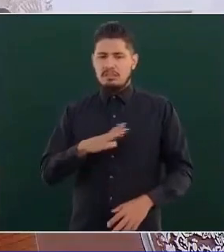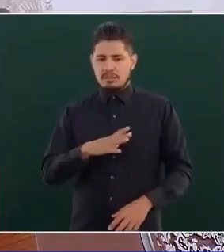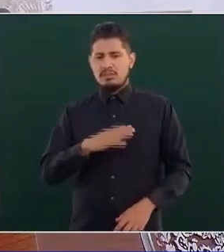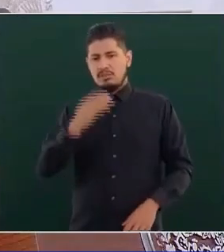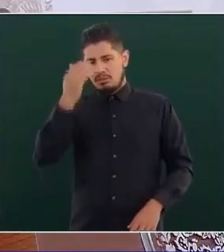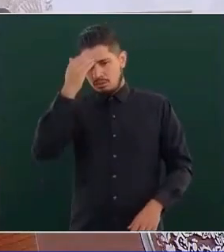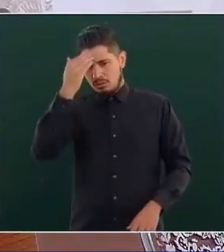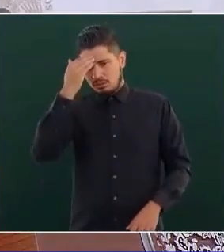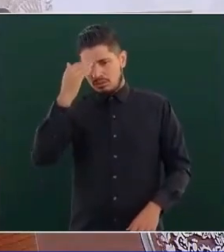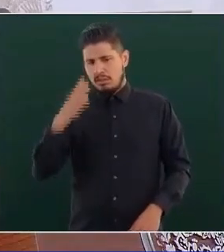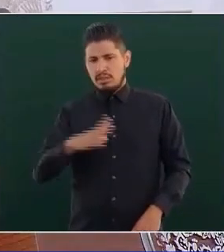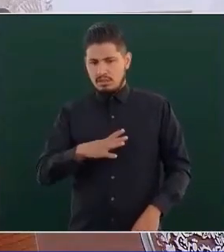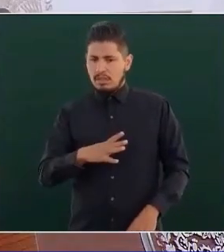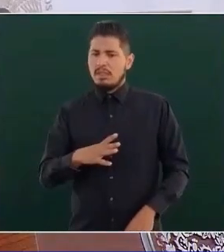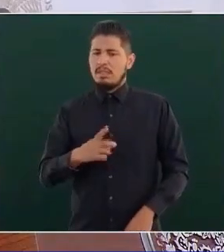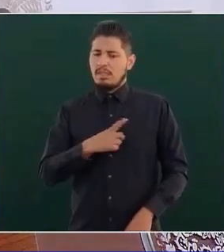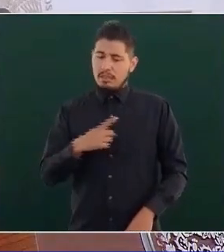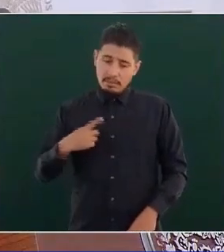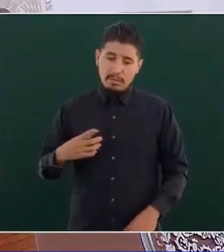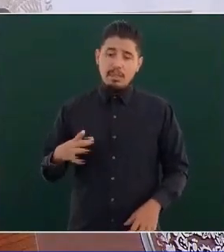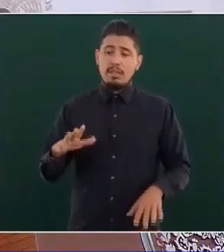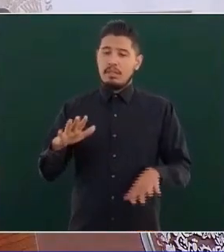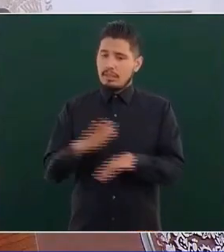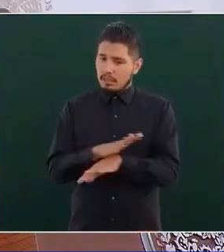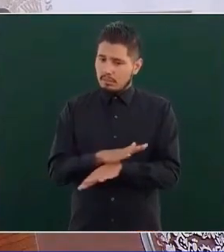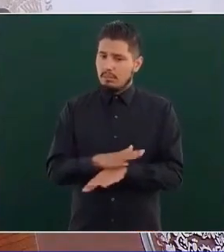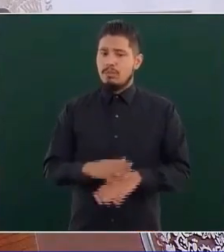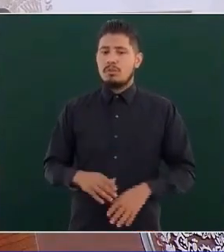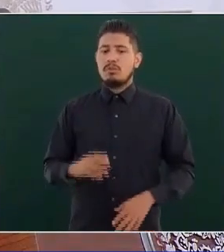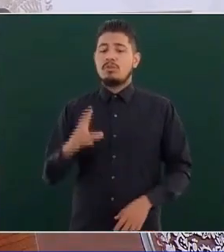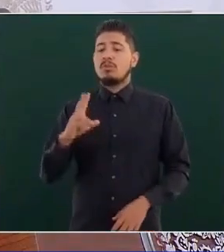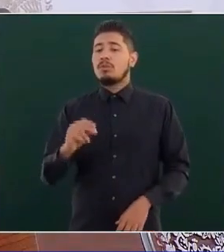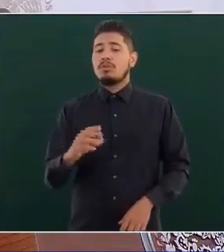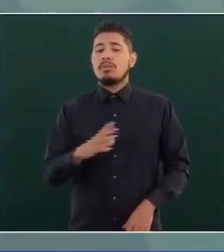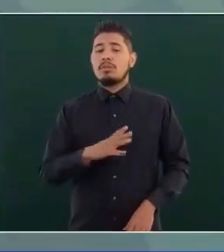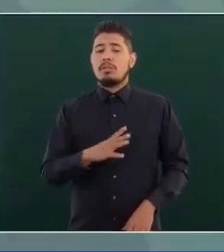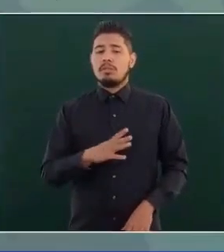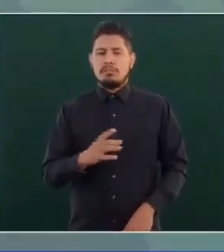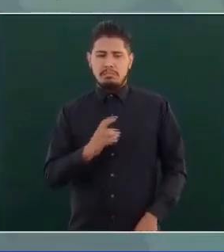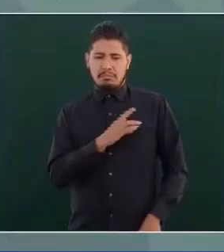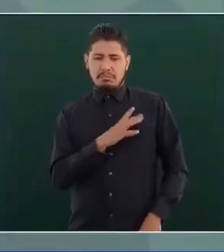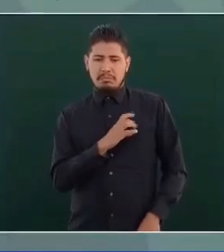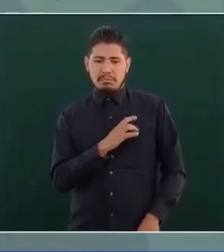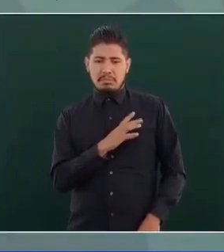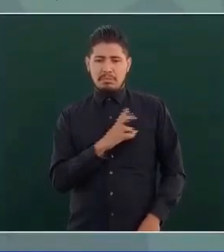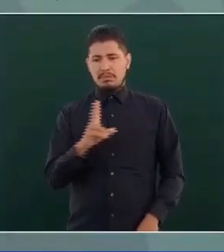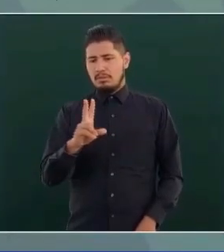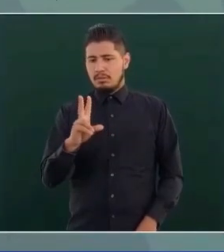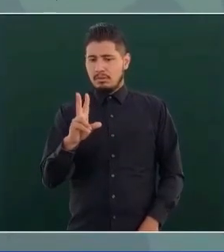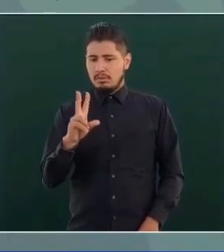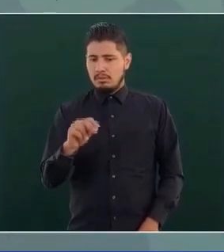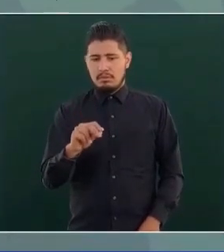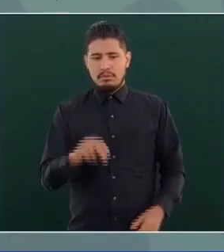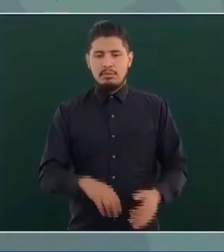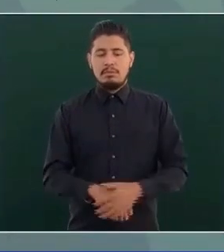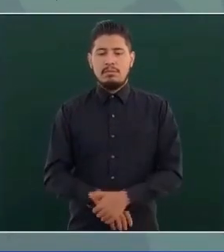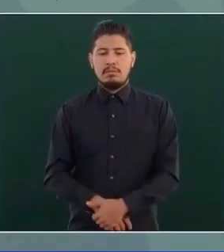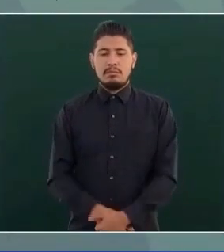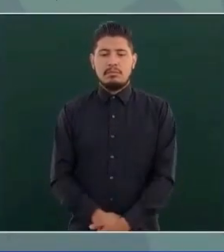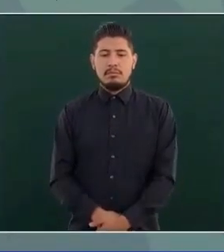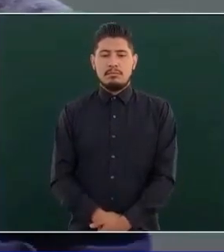conscientes de que tiene que haber cambios y que no nos tiene que dar miedo y que